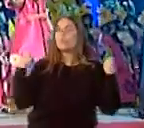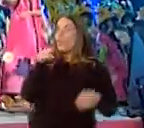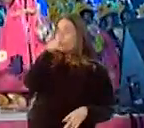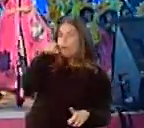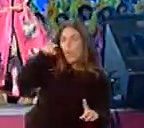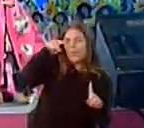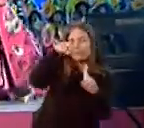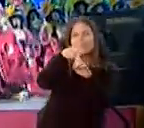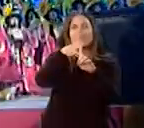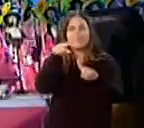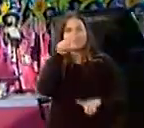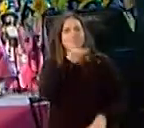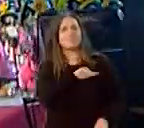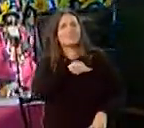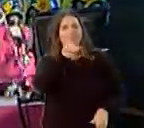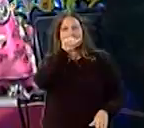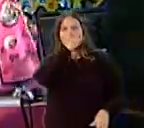sentir y